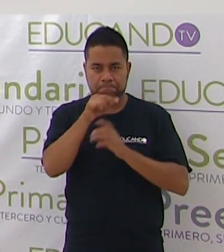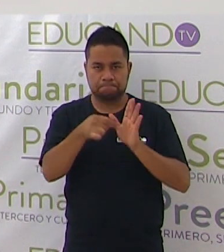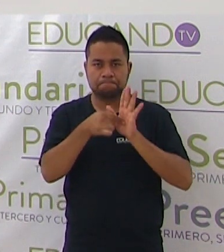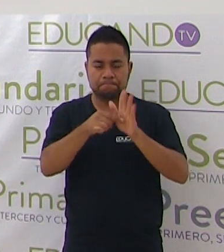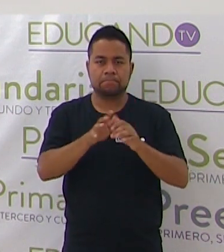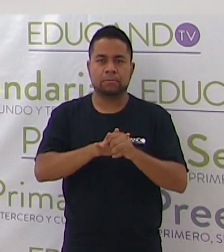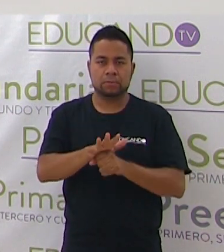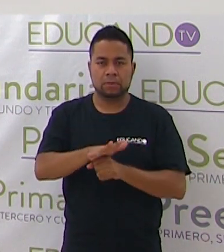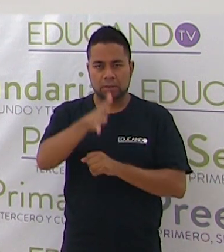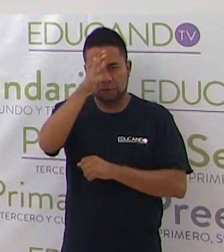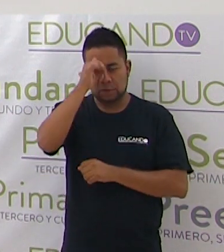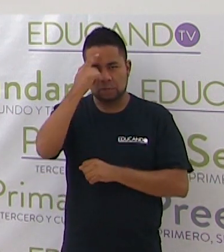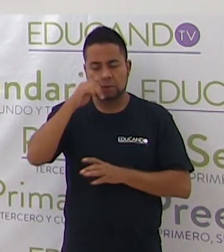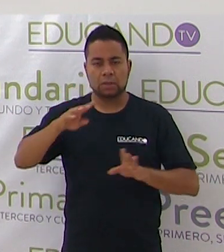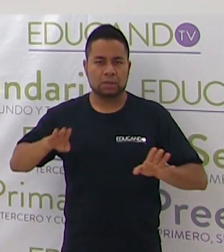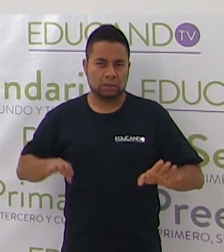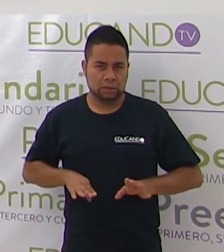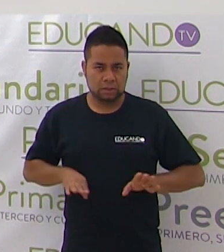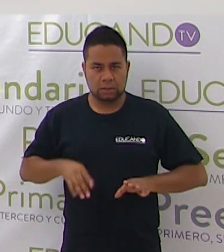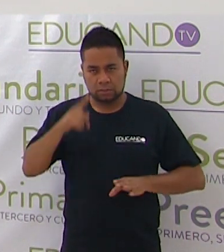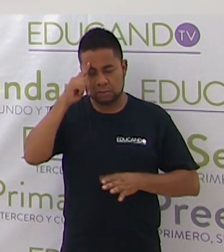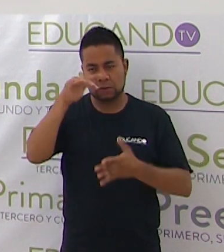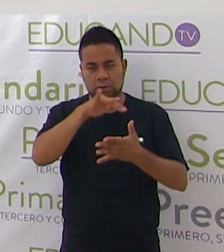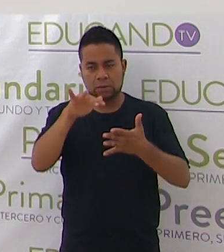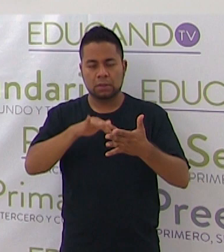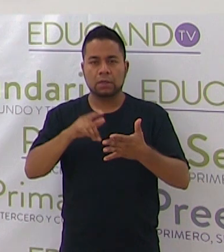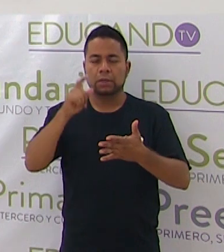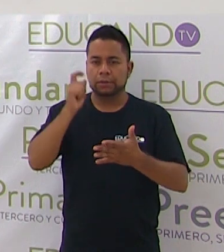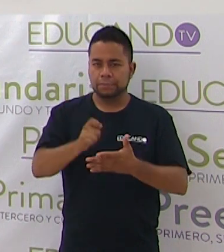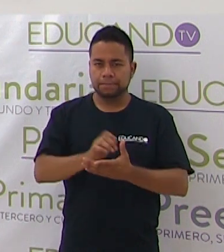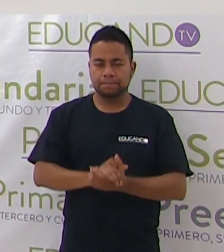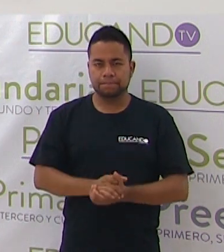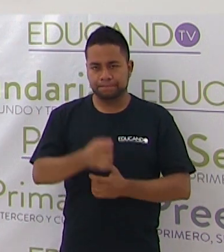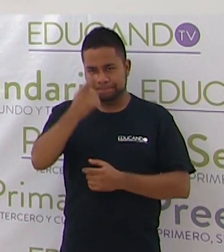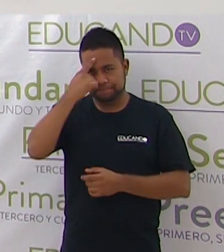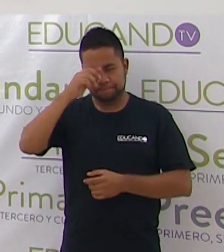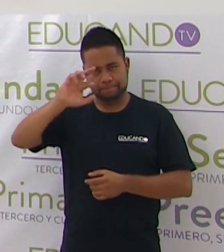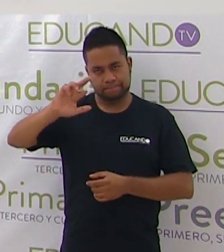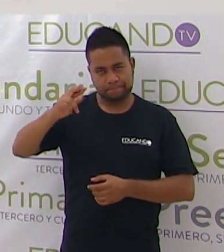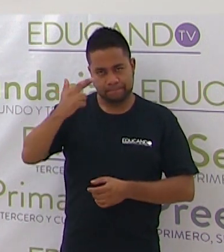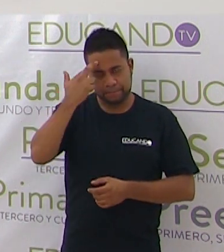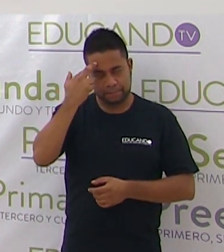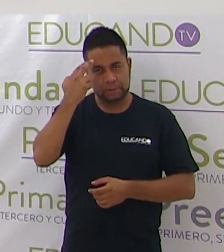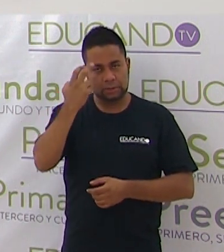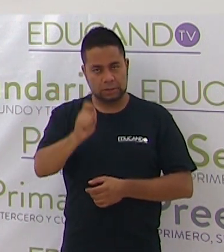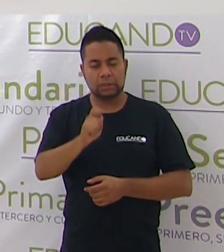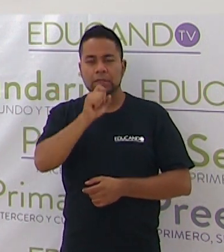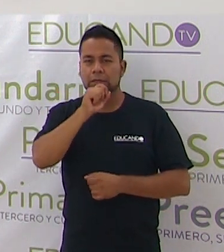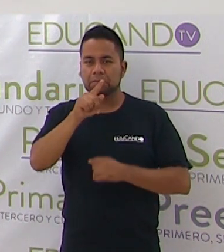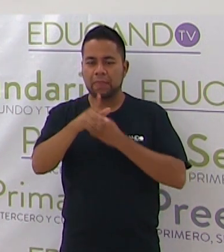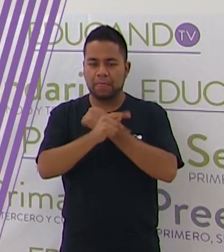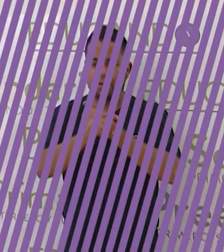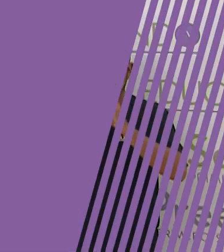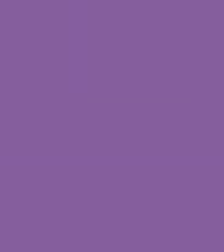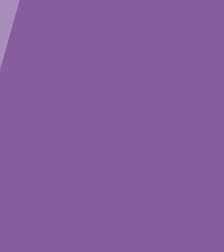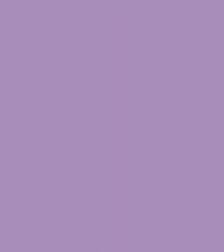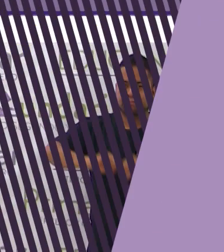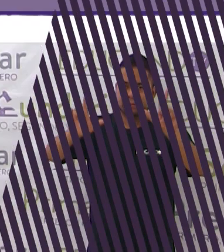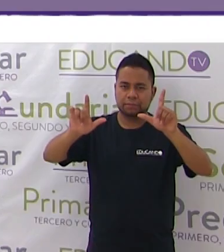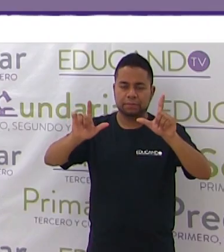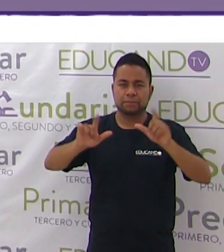las características de estos textos. Y para recordarlo, pues vamos a verlo en pantalla. Adelante, por